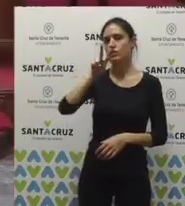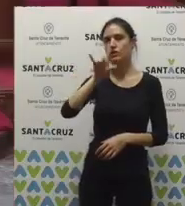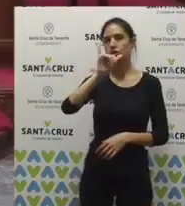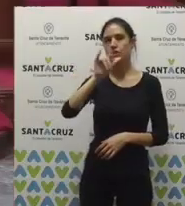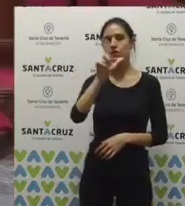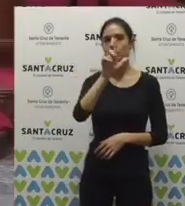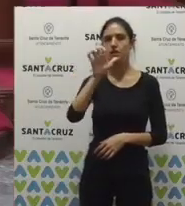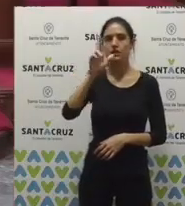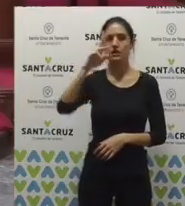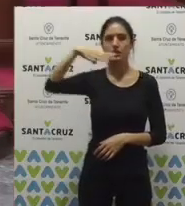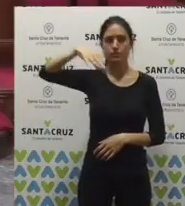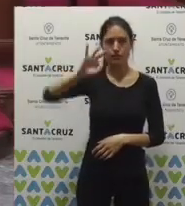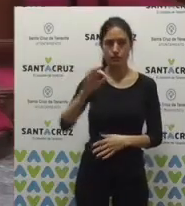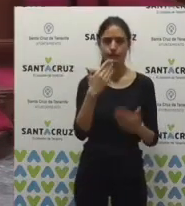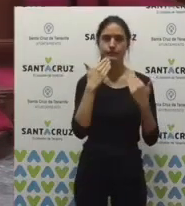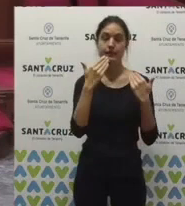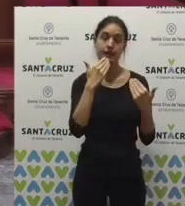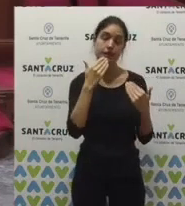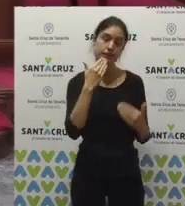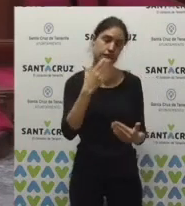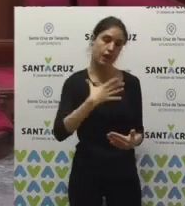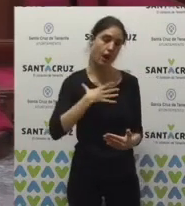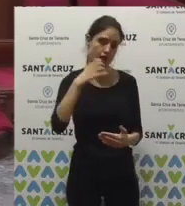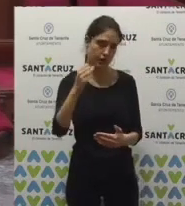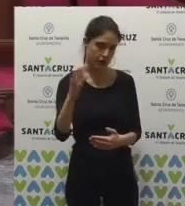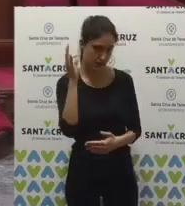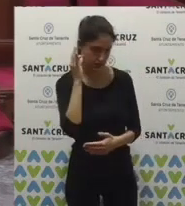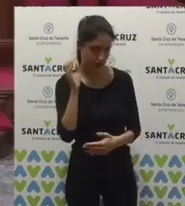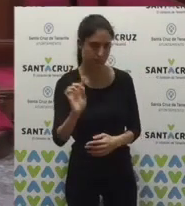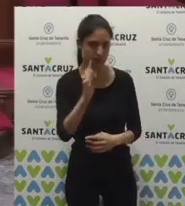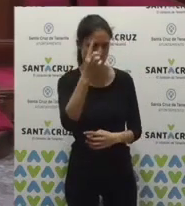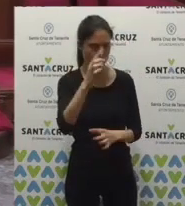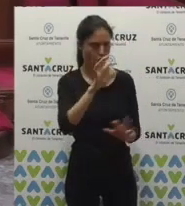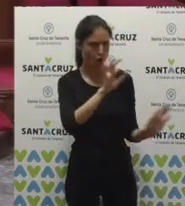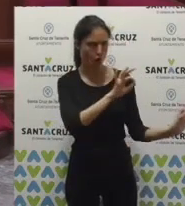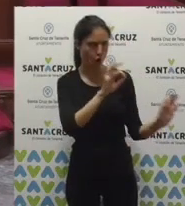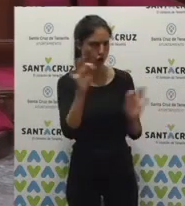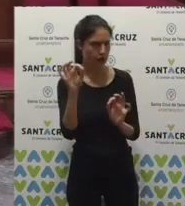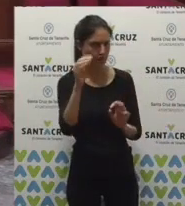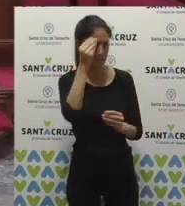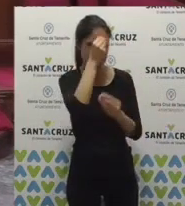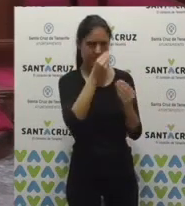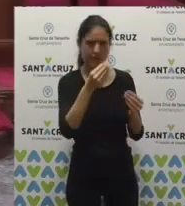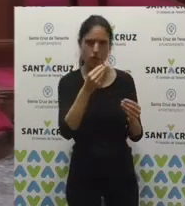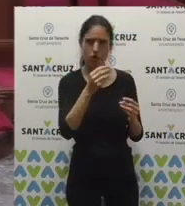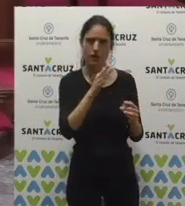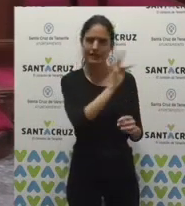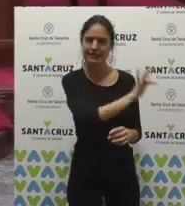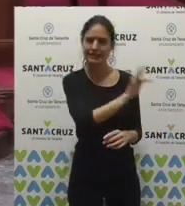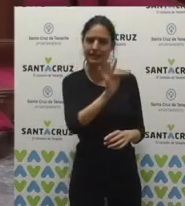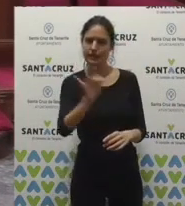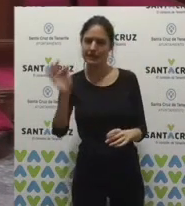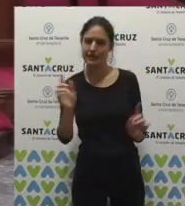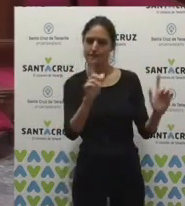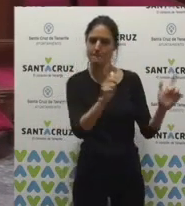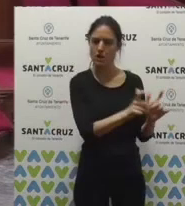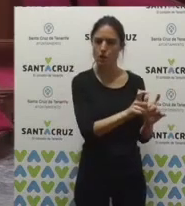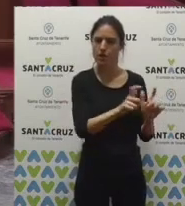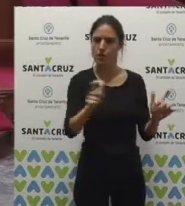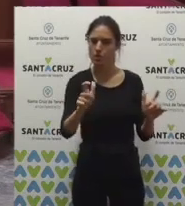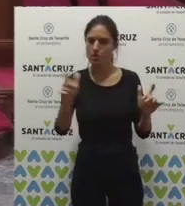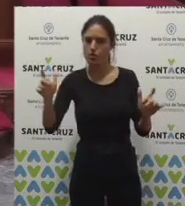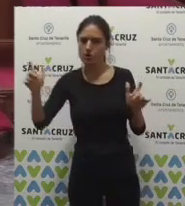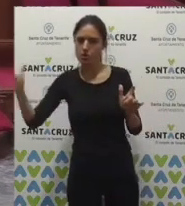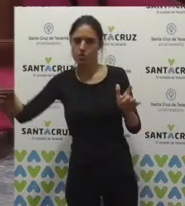gracias alcaldesa primero una cuestión de orden creo que habíamos acordado el turno de intervención de menor a mayor ha intervenido bien maquil zambulló nombre grupo de gobierno